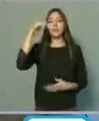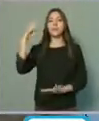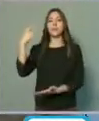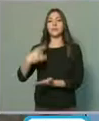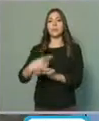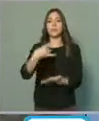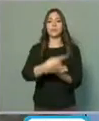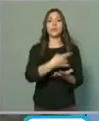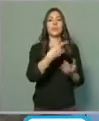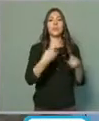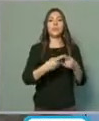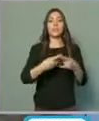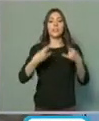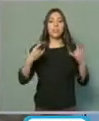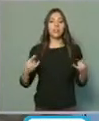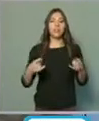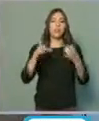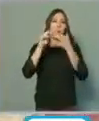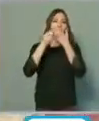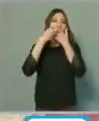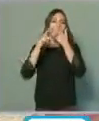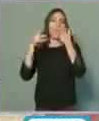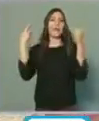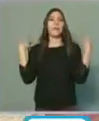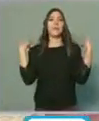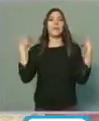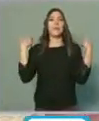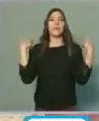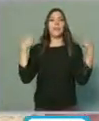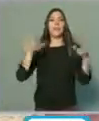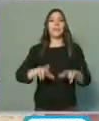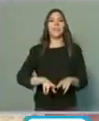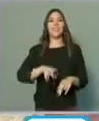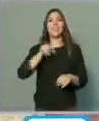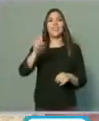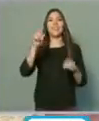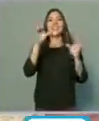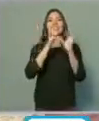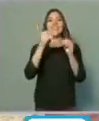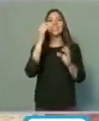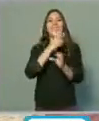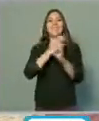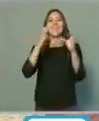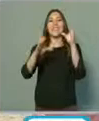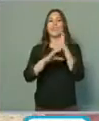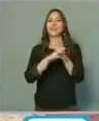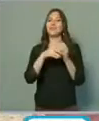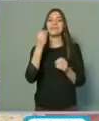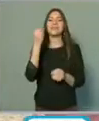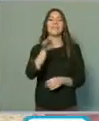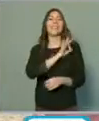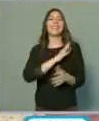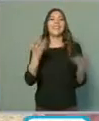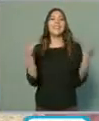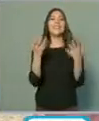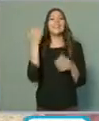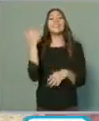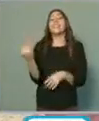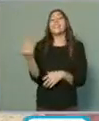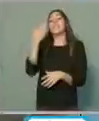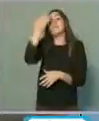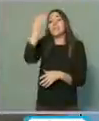estas pues historias no tan agradables con maestros y se enfrentan a cosas en su vida que dicen, pero es que esto sí lo puedo hacer y en el momento, no